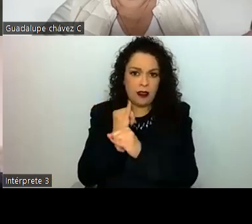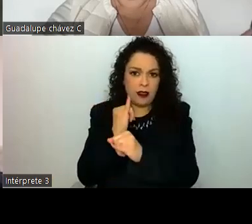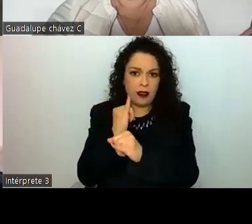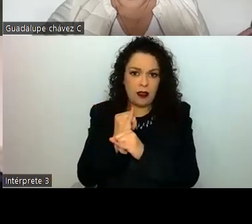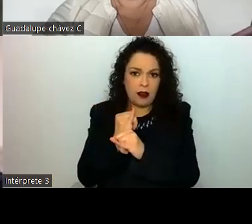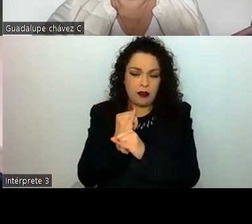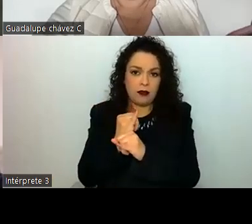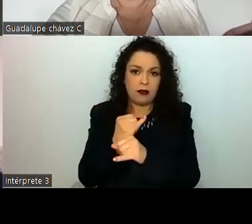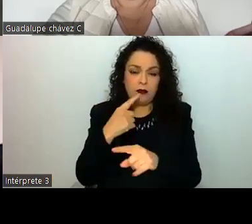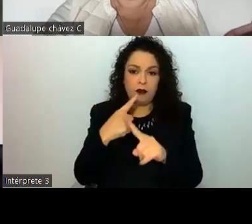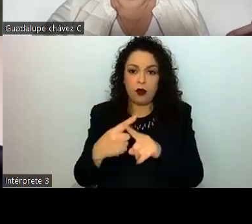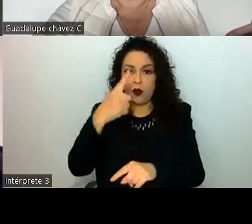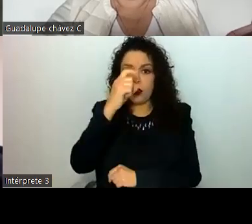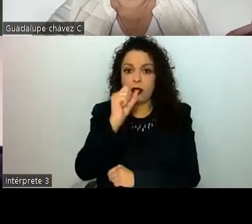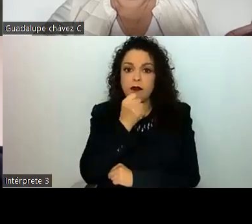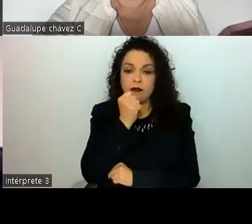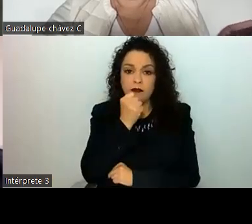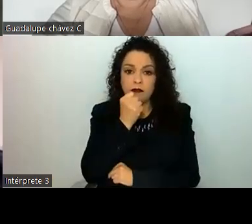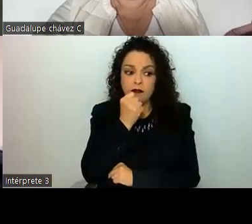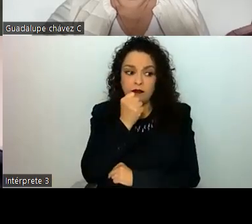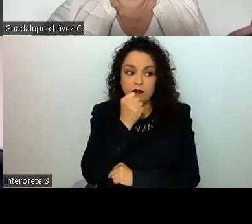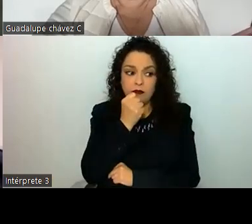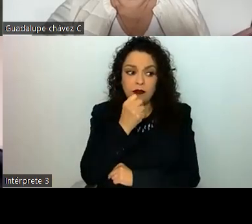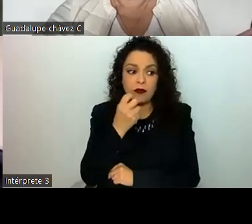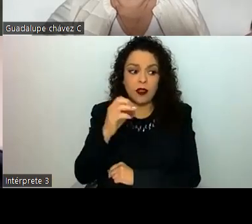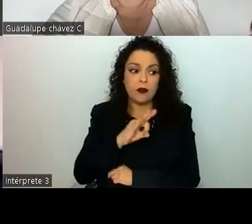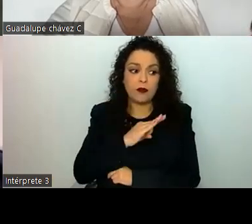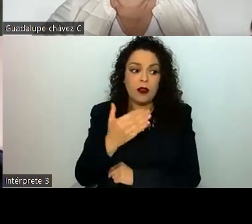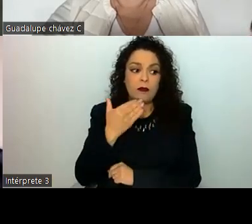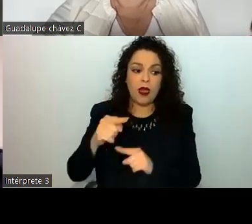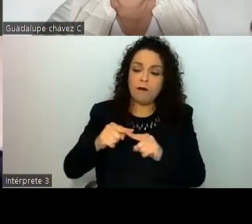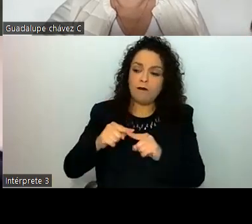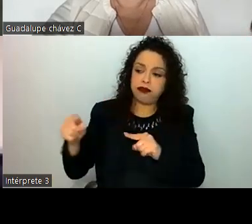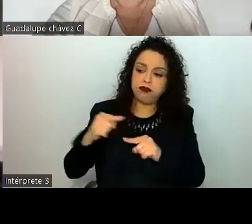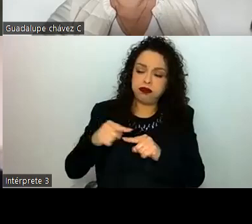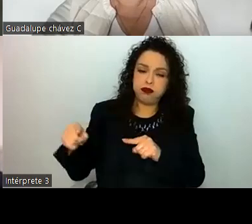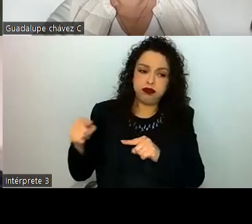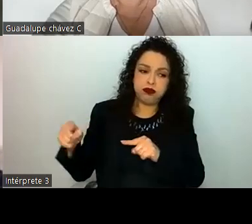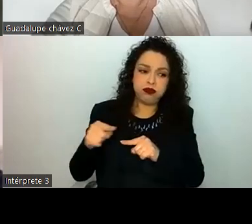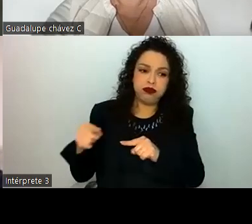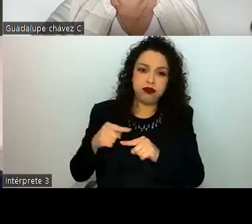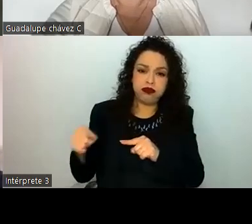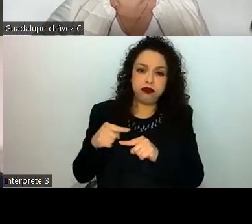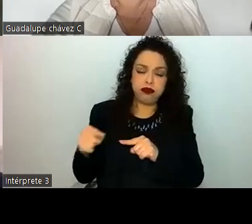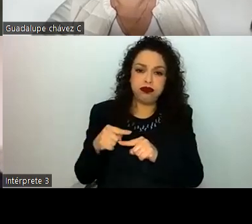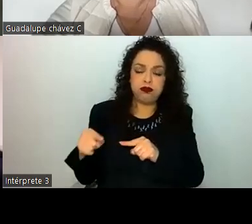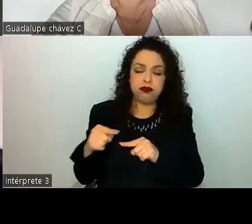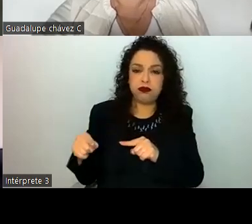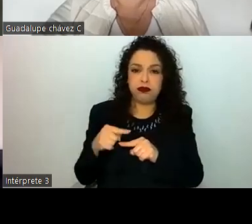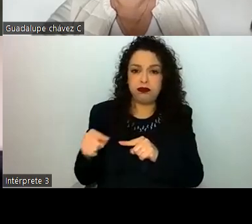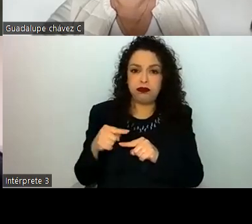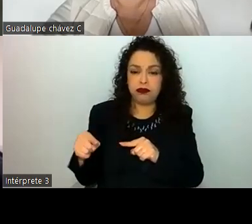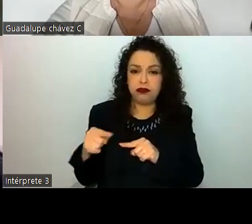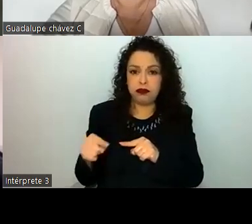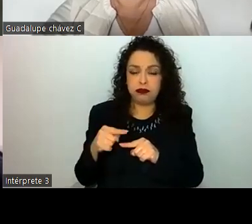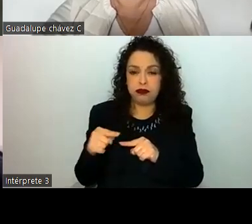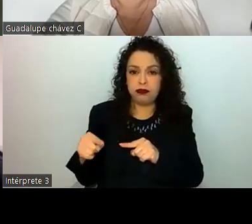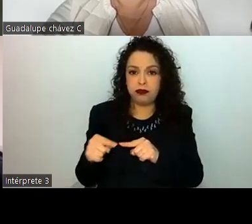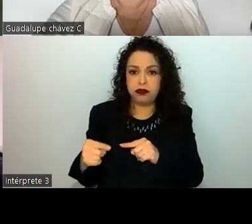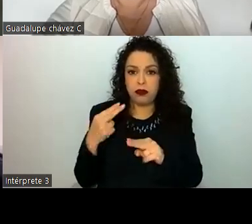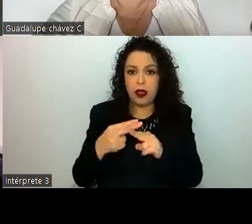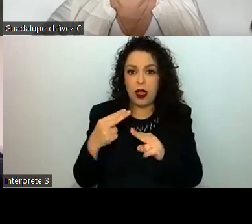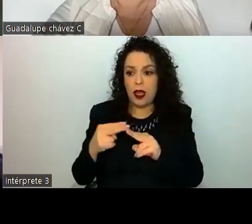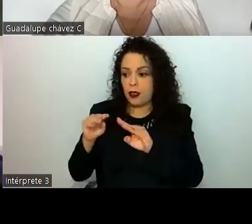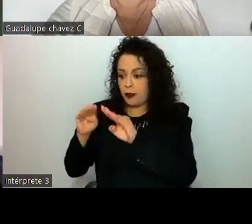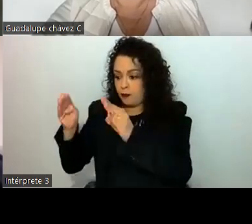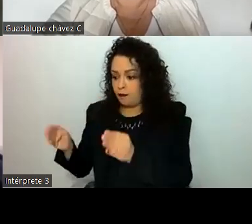por segundo a la cual se realiza la transferencia en el medio de transmisión hasta el equipo de frontera del servicio, ya